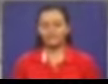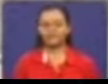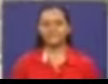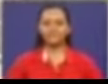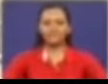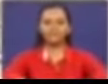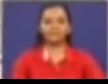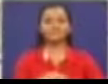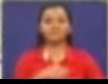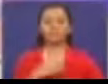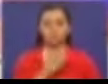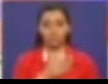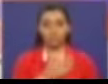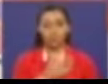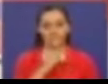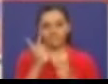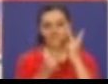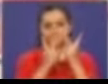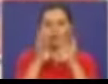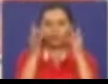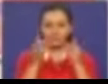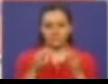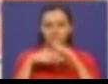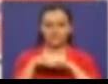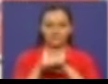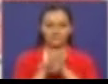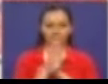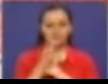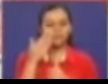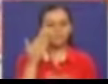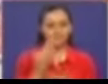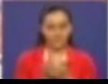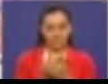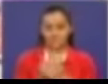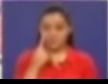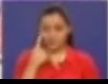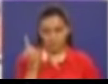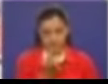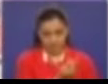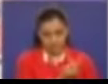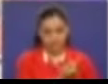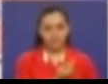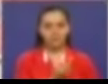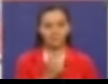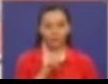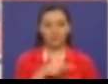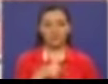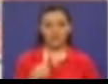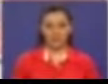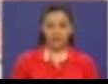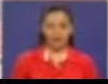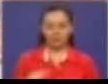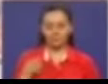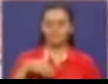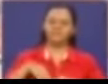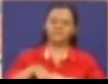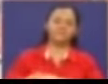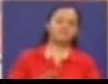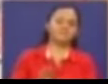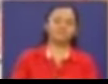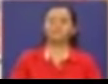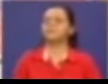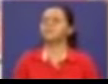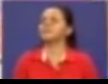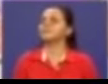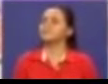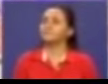yo lo vi, me llevaron como visita oficial, como muestra del avance científico-tecnológico en China, que es una potencia tecnológica. Yo